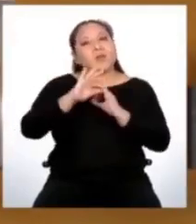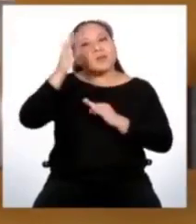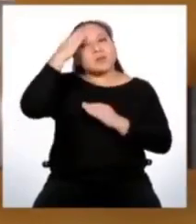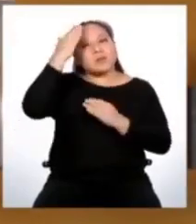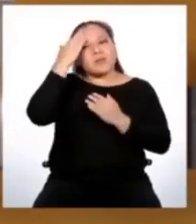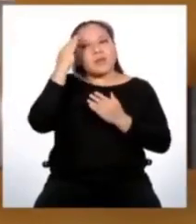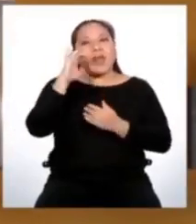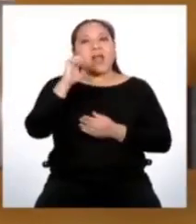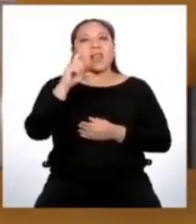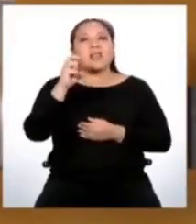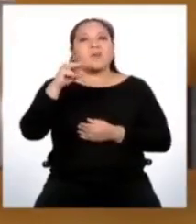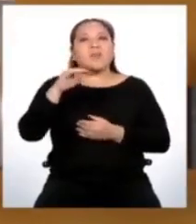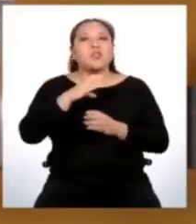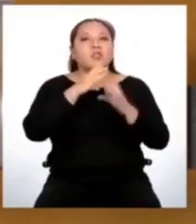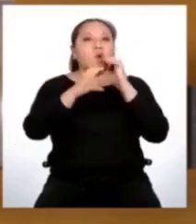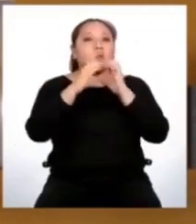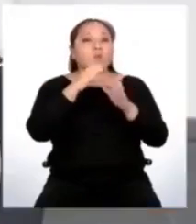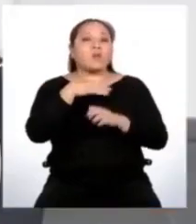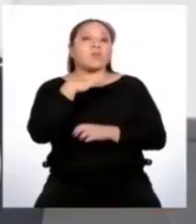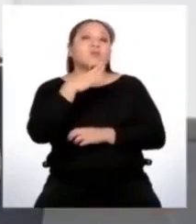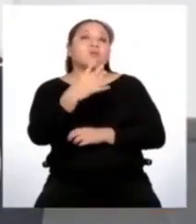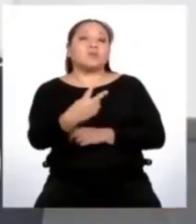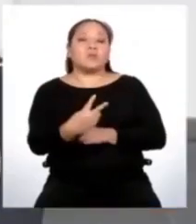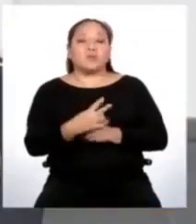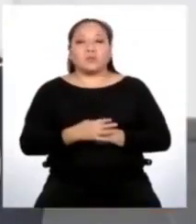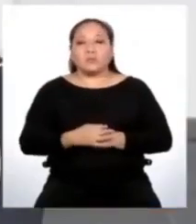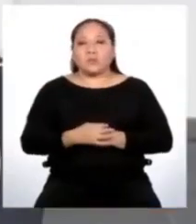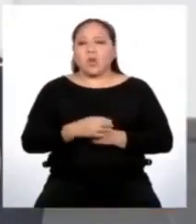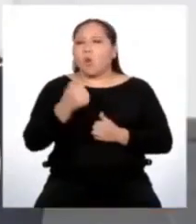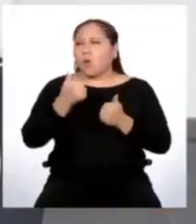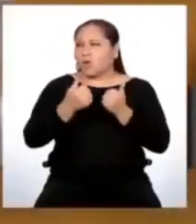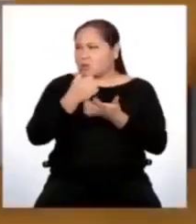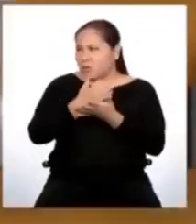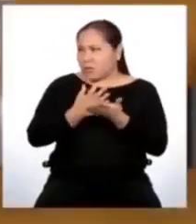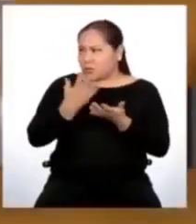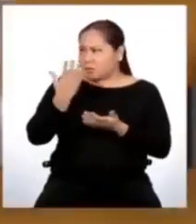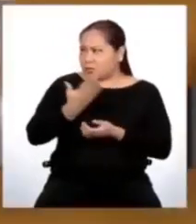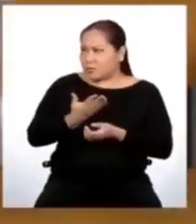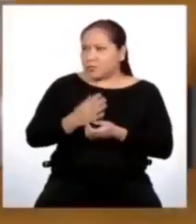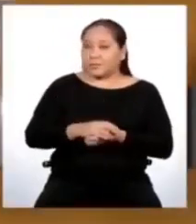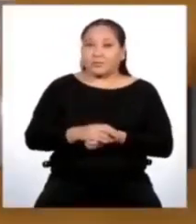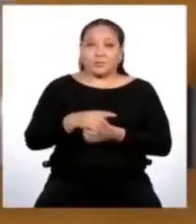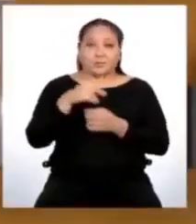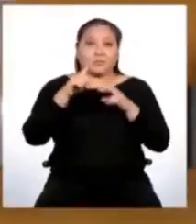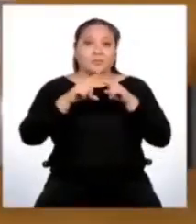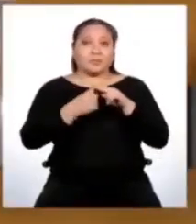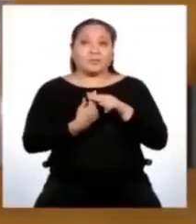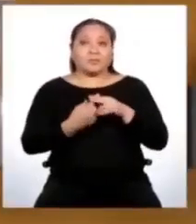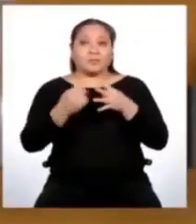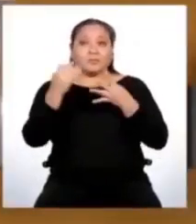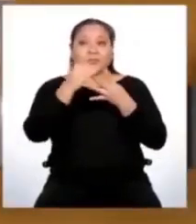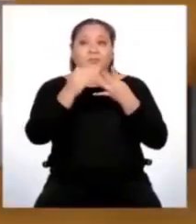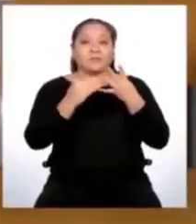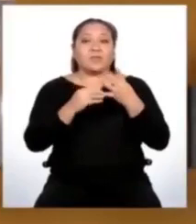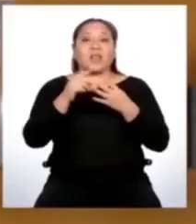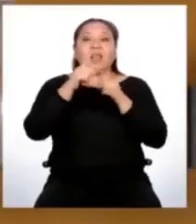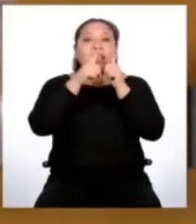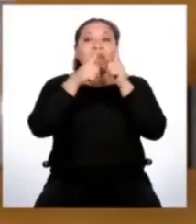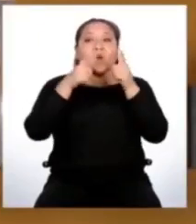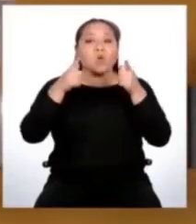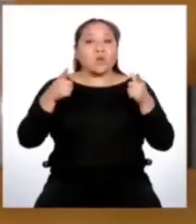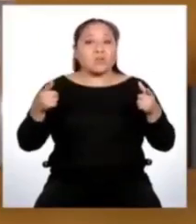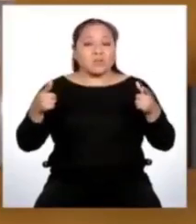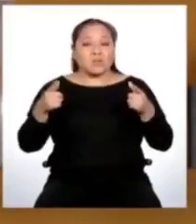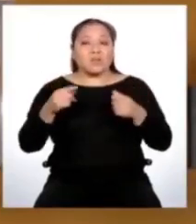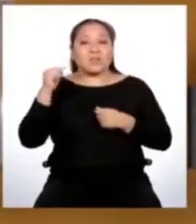que intervienen en la comunicación oral. ¿Y cuáles son esos? Vamos a empezar con los elementos lingüísticos. Con